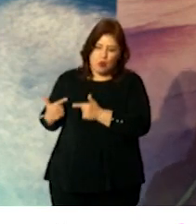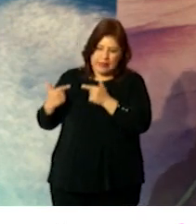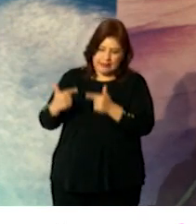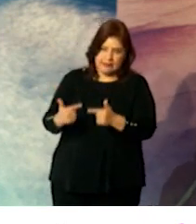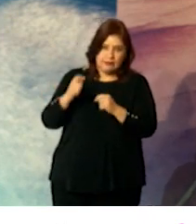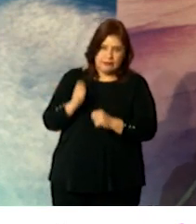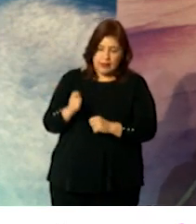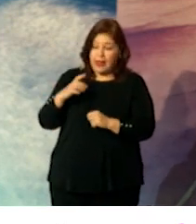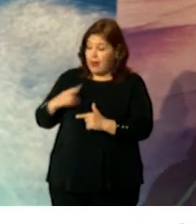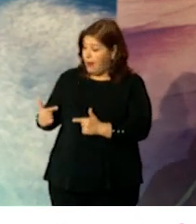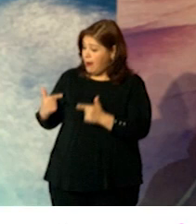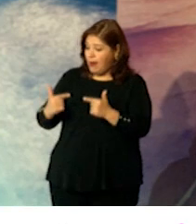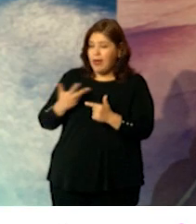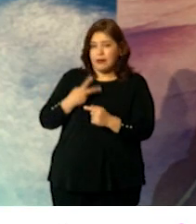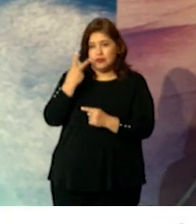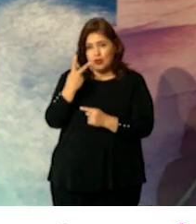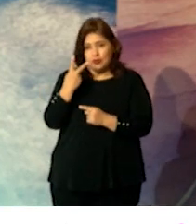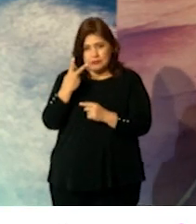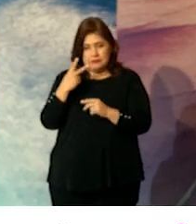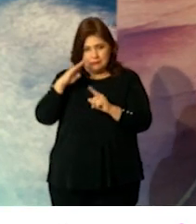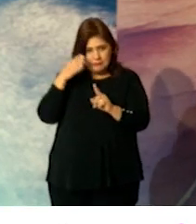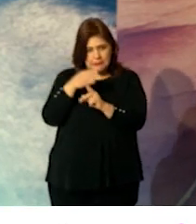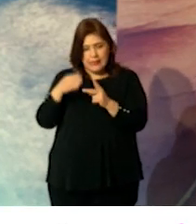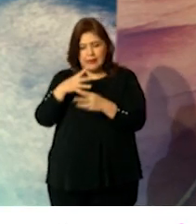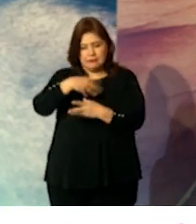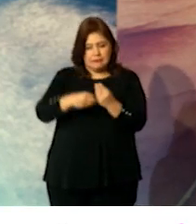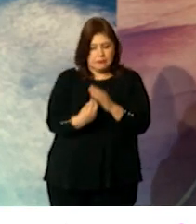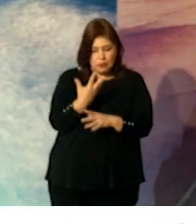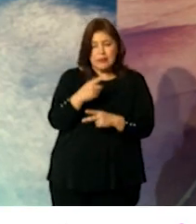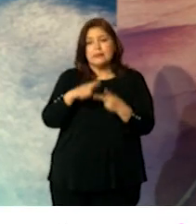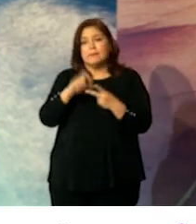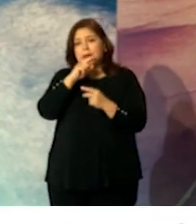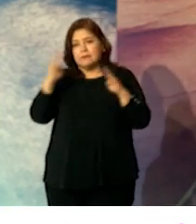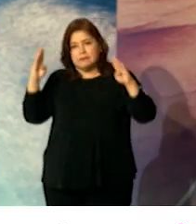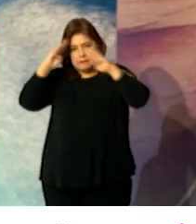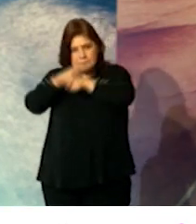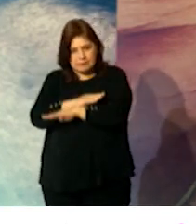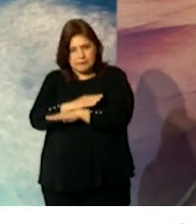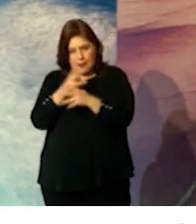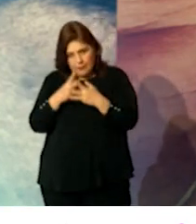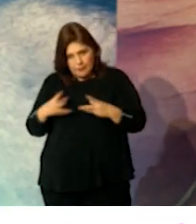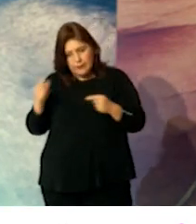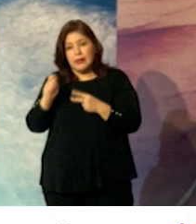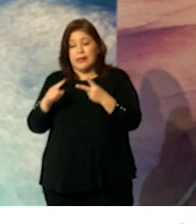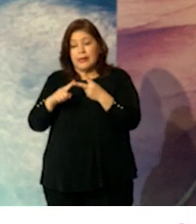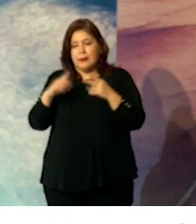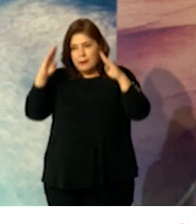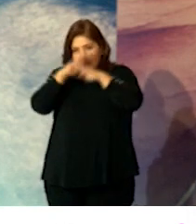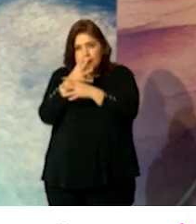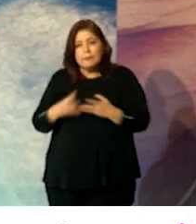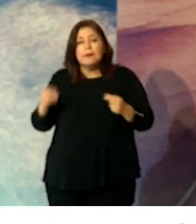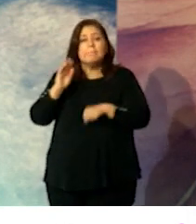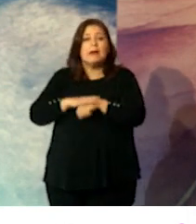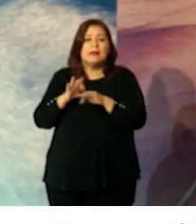generación, yo creo que tenemos dos tareas. Una es la regeneración, pero la otra es la reconciliación. Y creo que la reconciliación es la más importante para